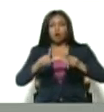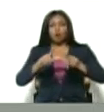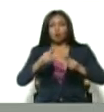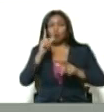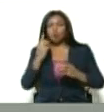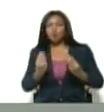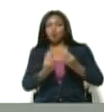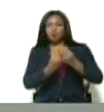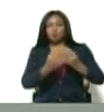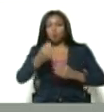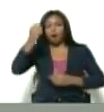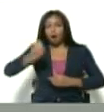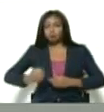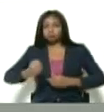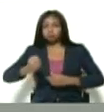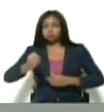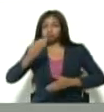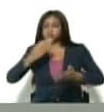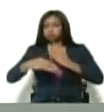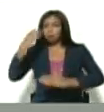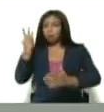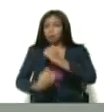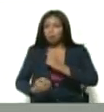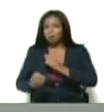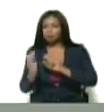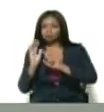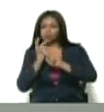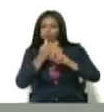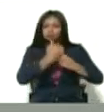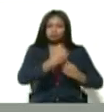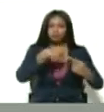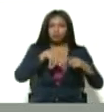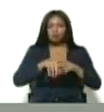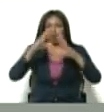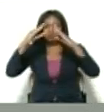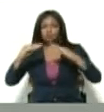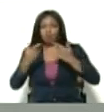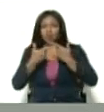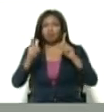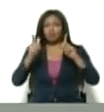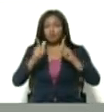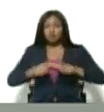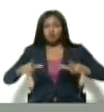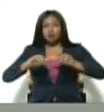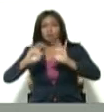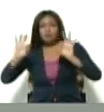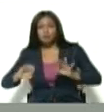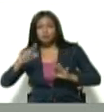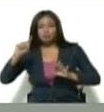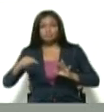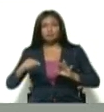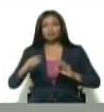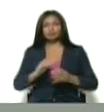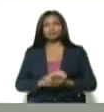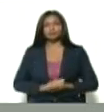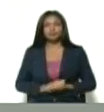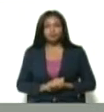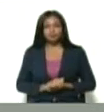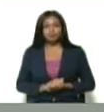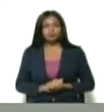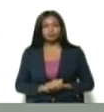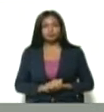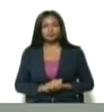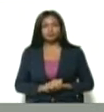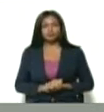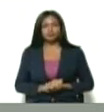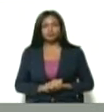frente, huyendo de la opresión del faraón, liberándose de la opresión del faraón de Egipto.